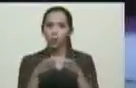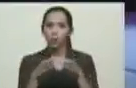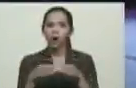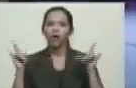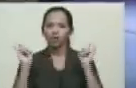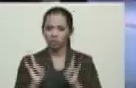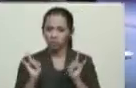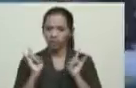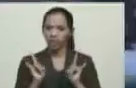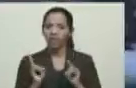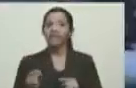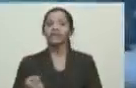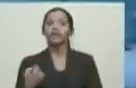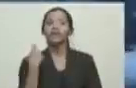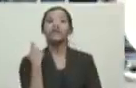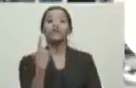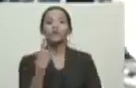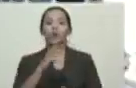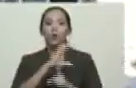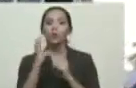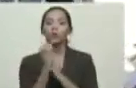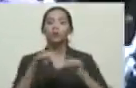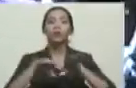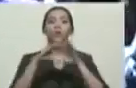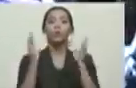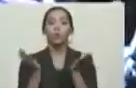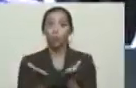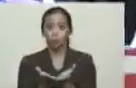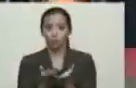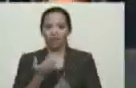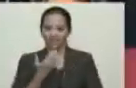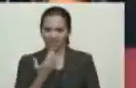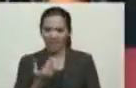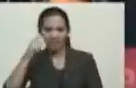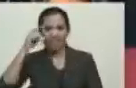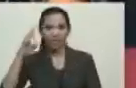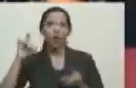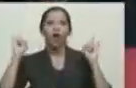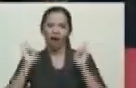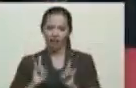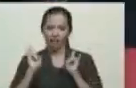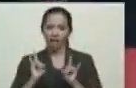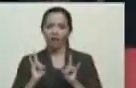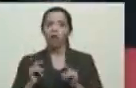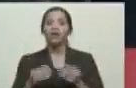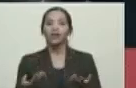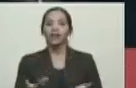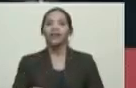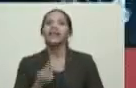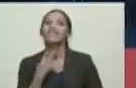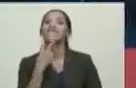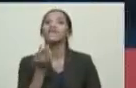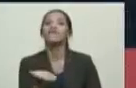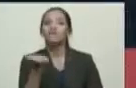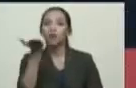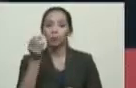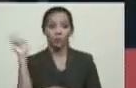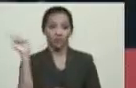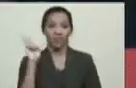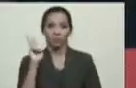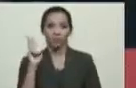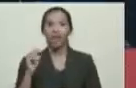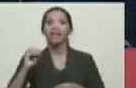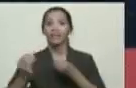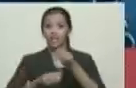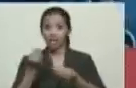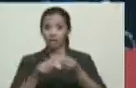que fue el único cultor en el mundo, y gracias a Dios rockero, que levantó la voz por Venezuela, inclusive mandó una canción para